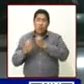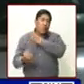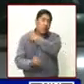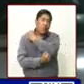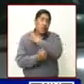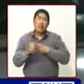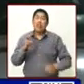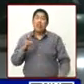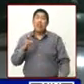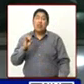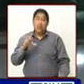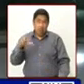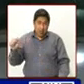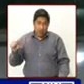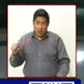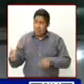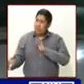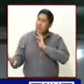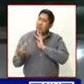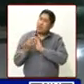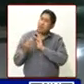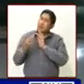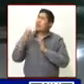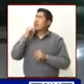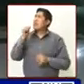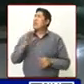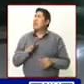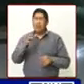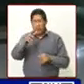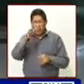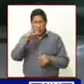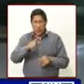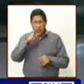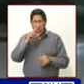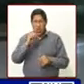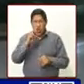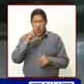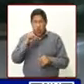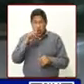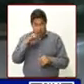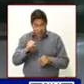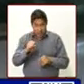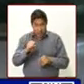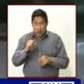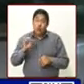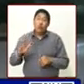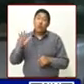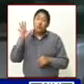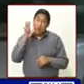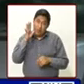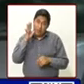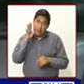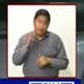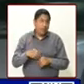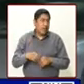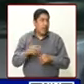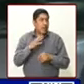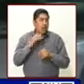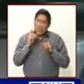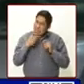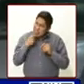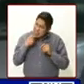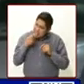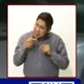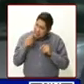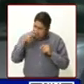Villa, nos constituimos en el lugar, se tomó contacto con la señora Lourdes Gutiérrez, quien es madre de la menor. La misma